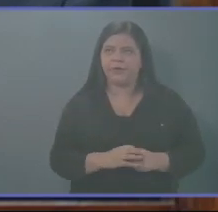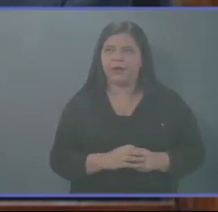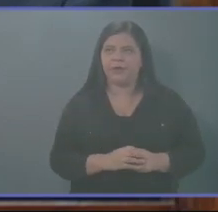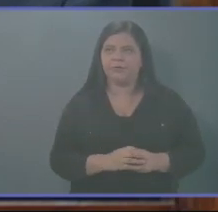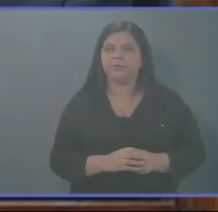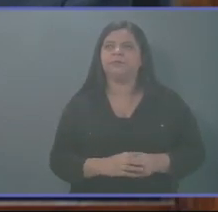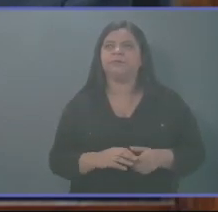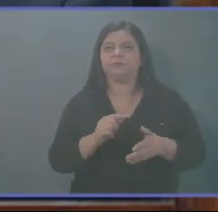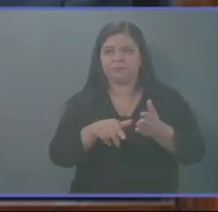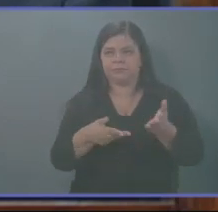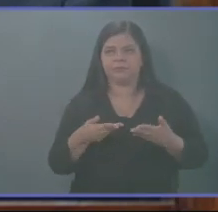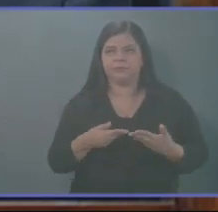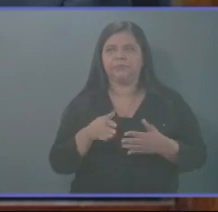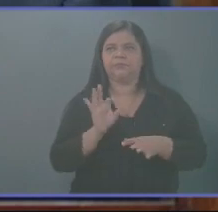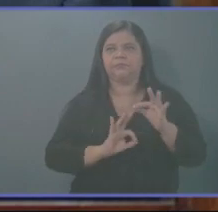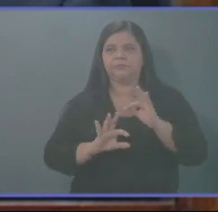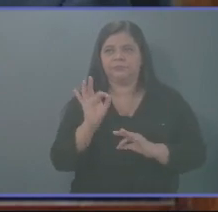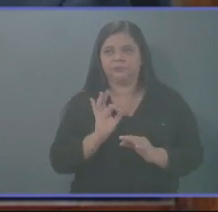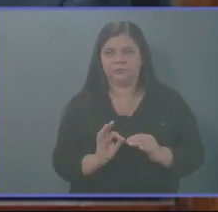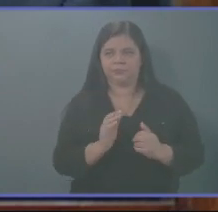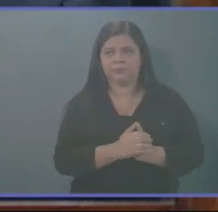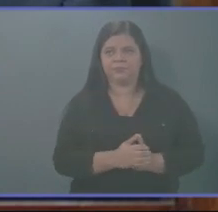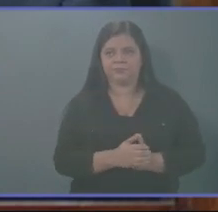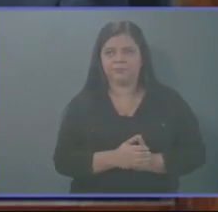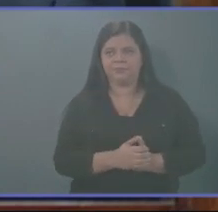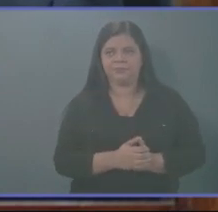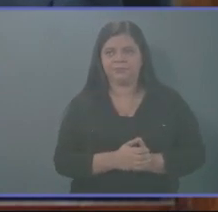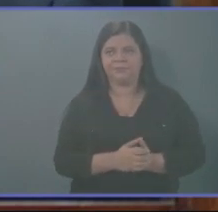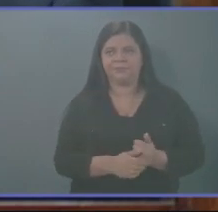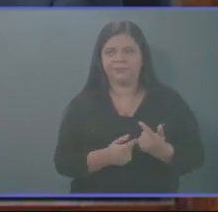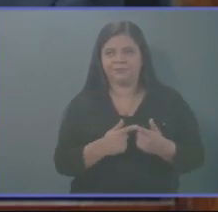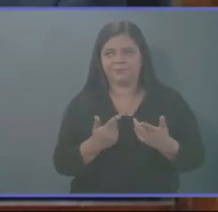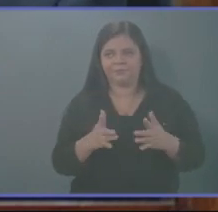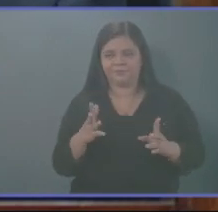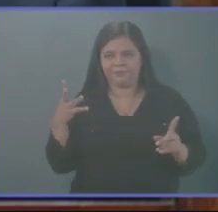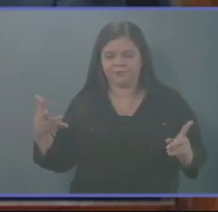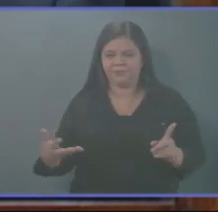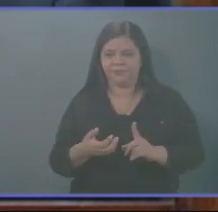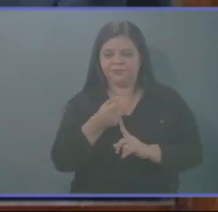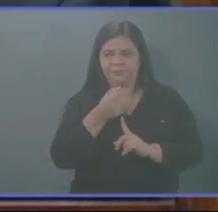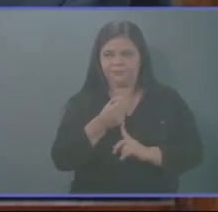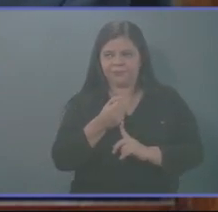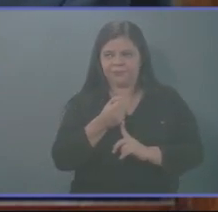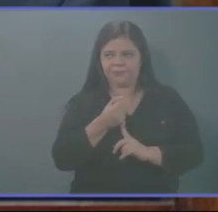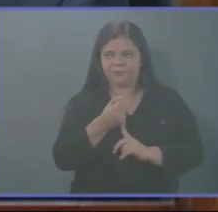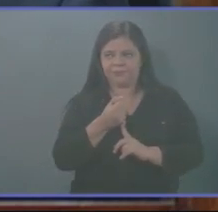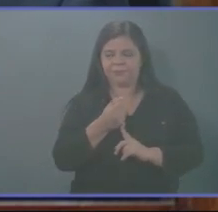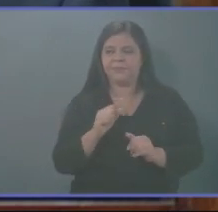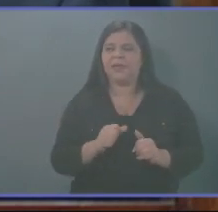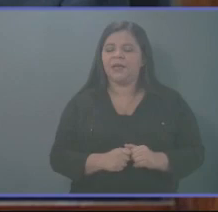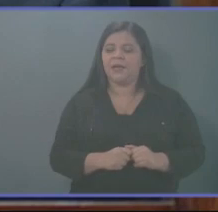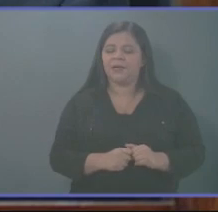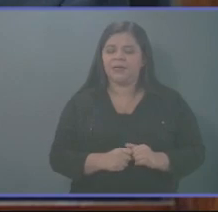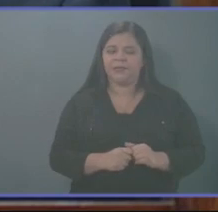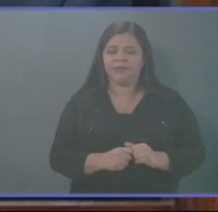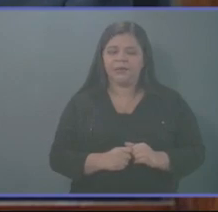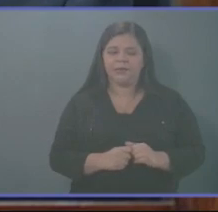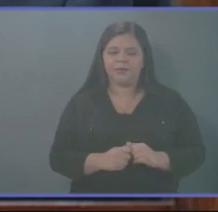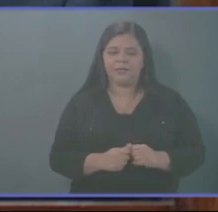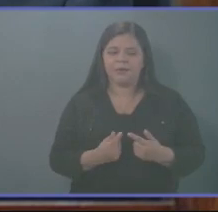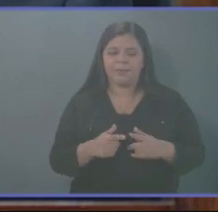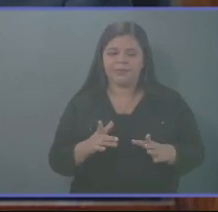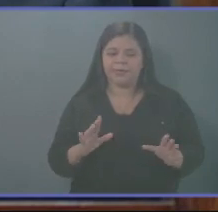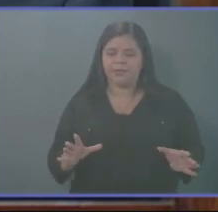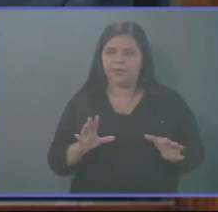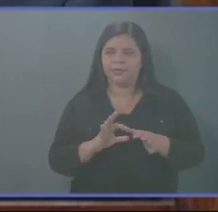que posean algún grado de estructuración y que tengan la finalidad de delinquir. 2. La